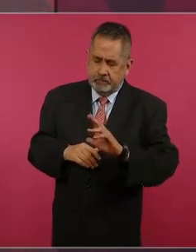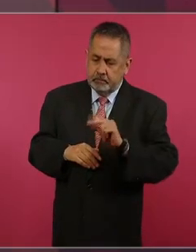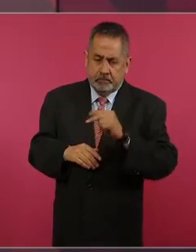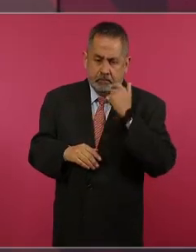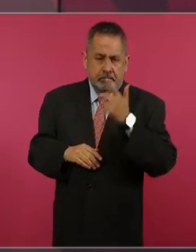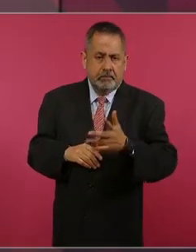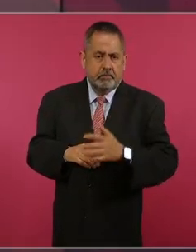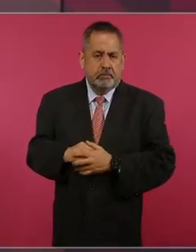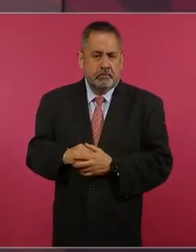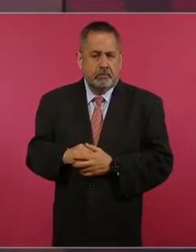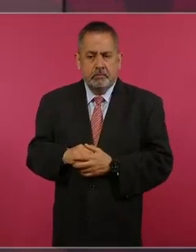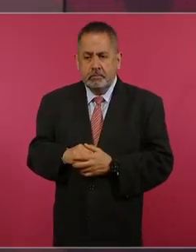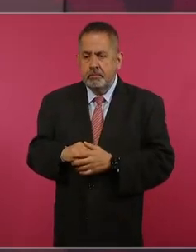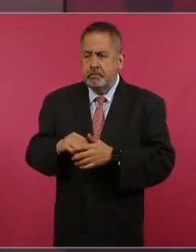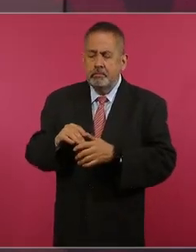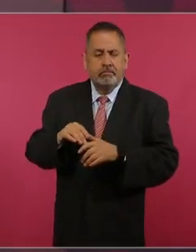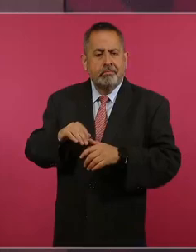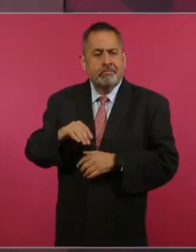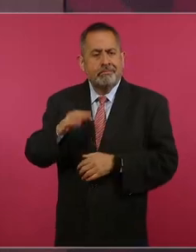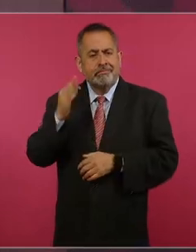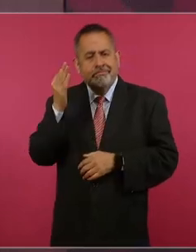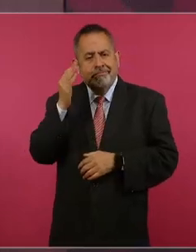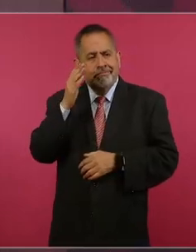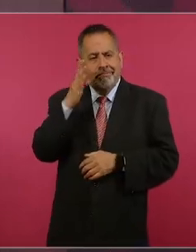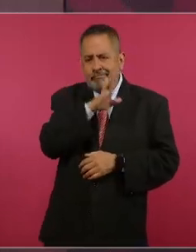vamos a decir, irregular.